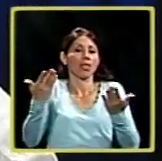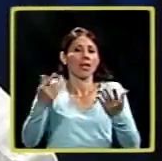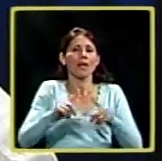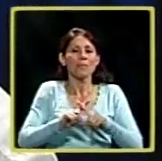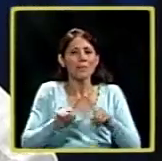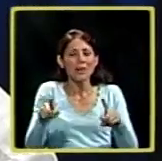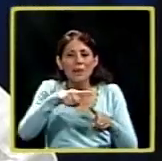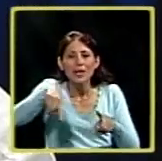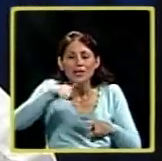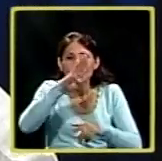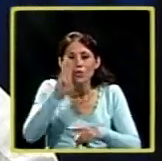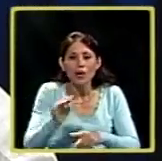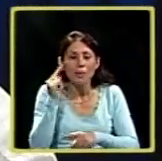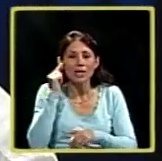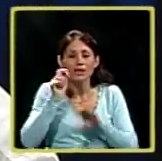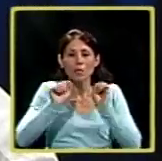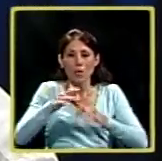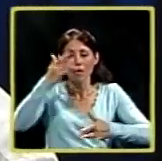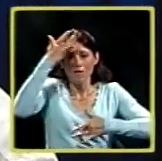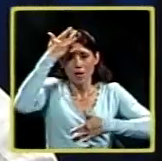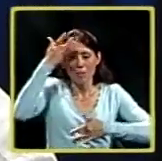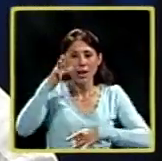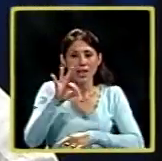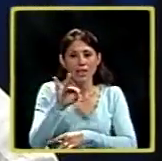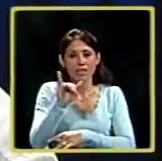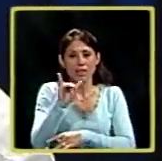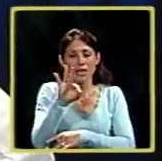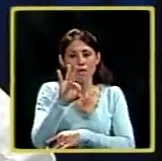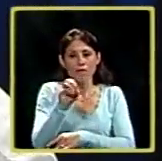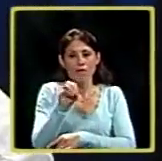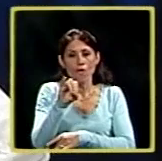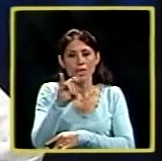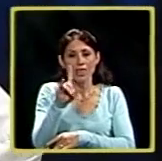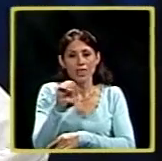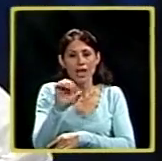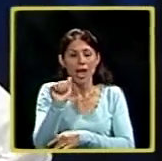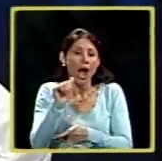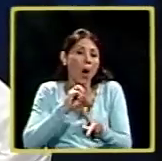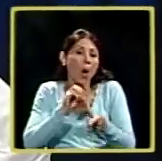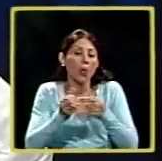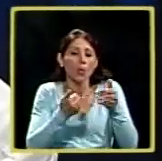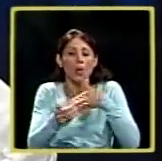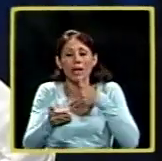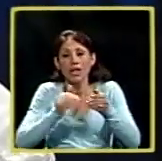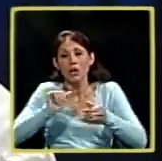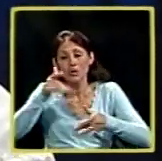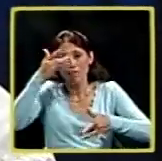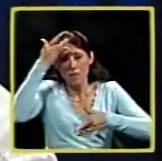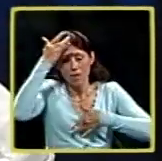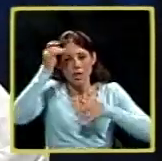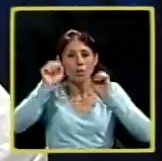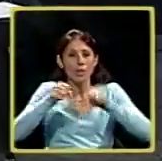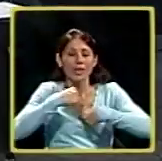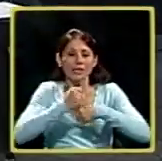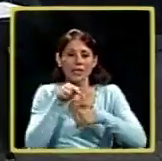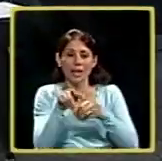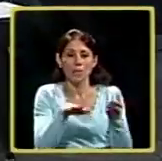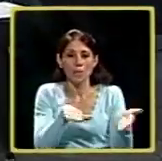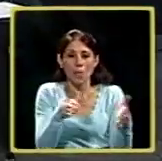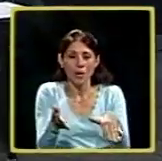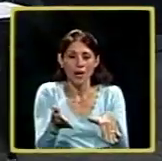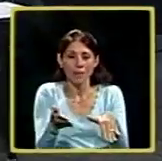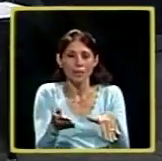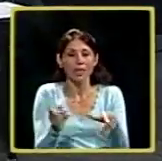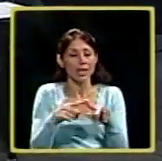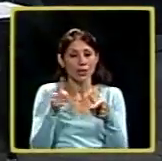una tifoidea o sacarse la rifa de un tifus exantemático o algo que lo va a matar también como si fuera un tiro. Entonces